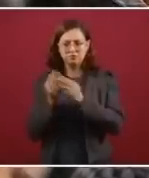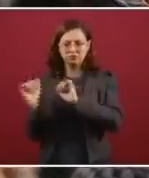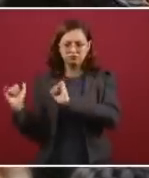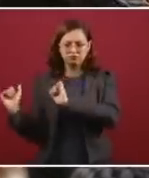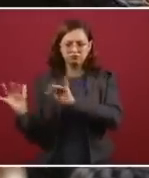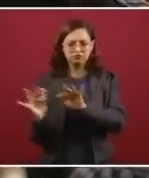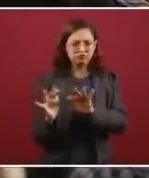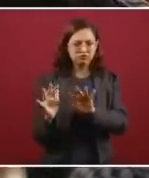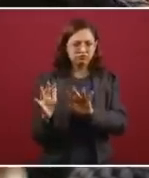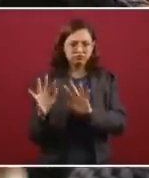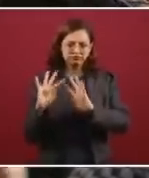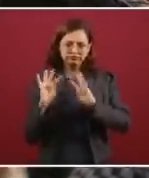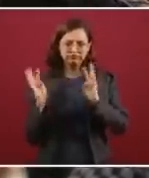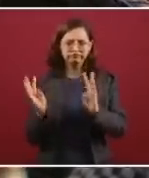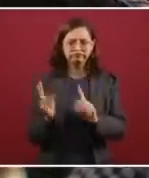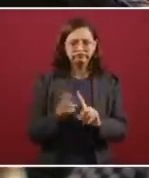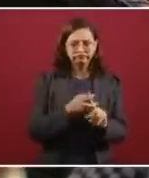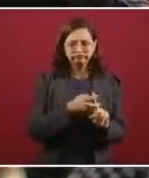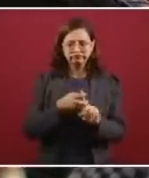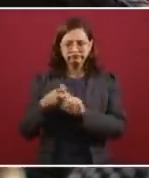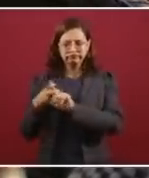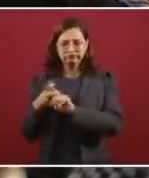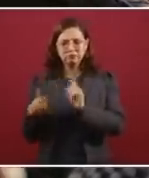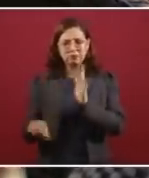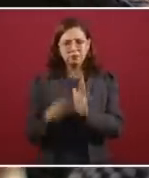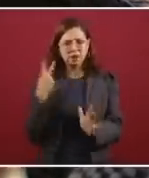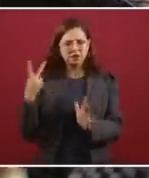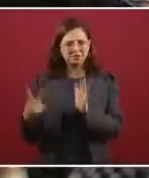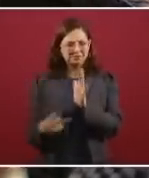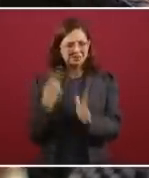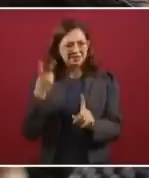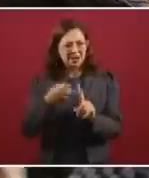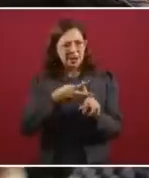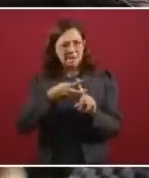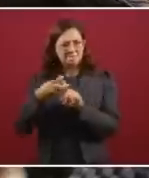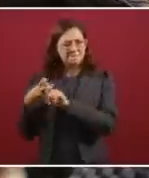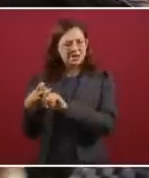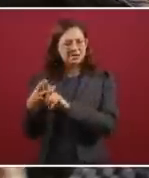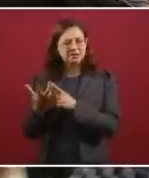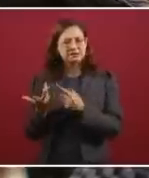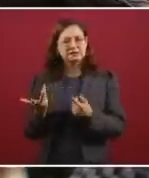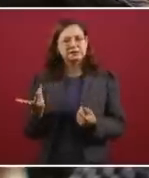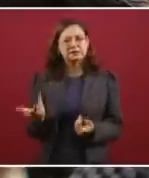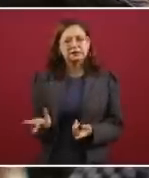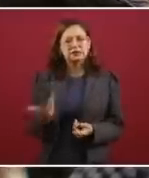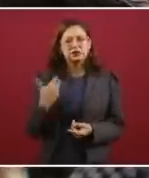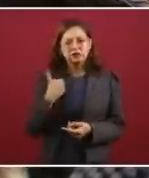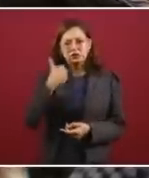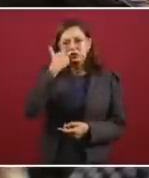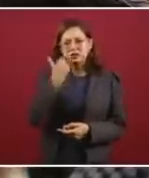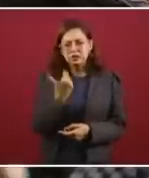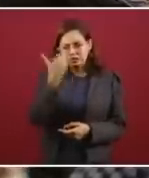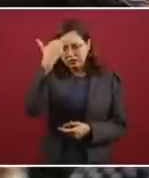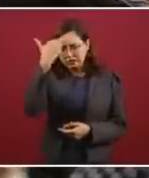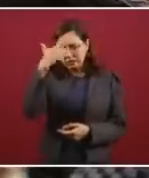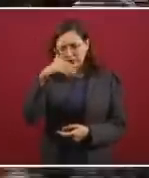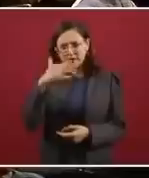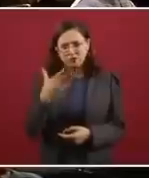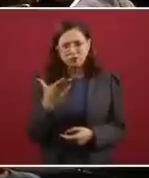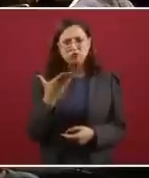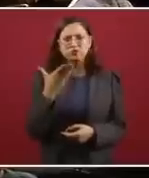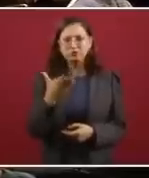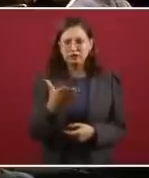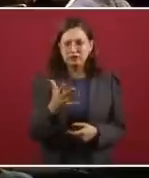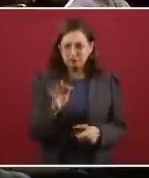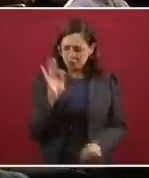ola enorme de secuestros inmigrantes. Y yo quisiera saber de qué manera usted va a